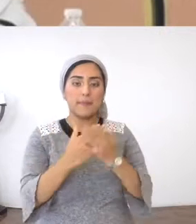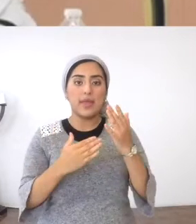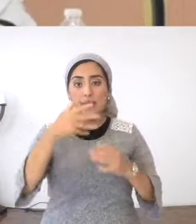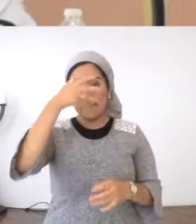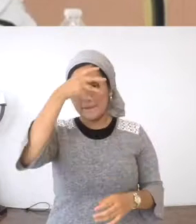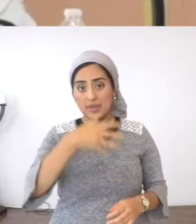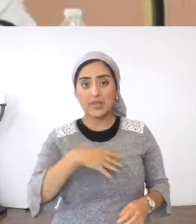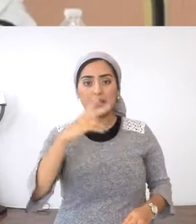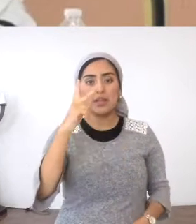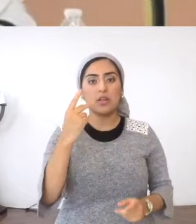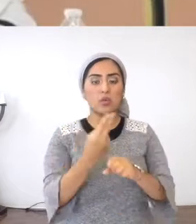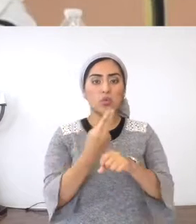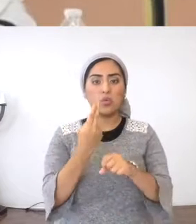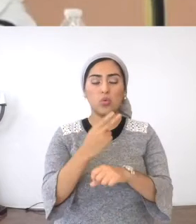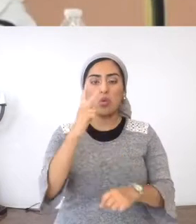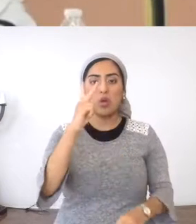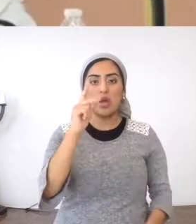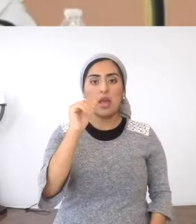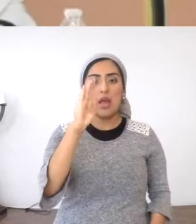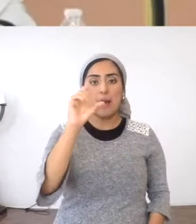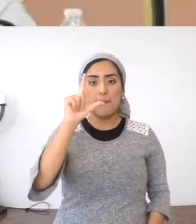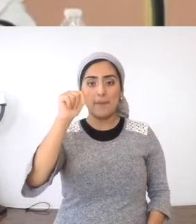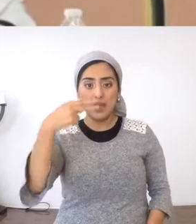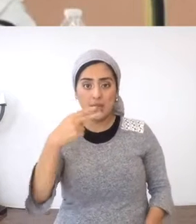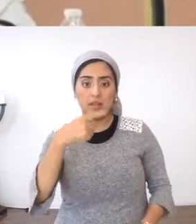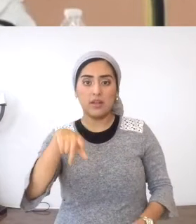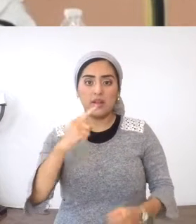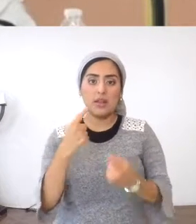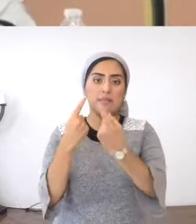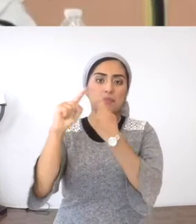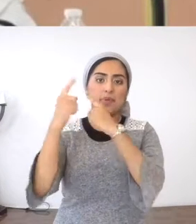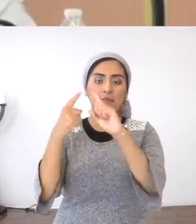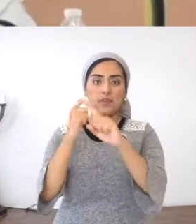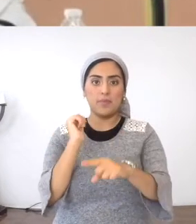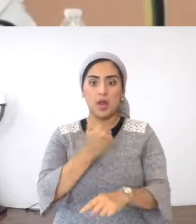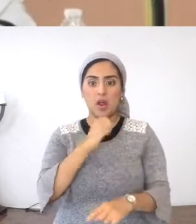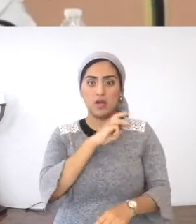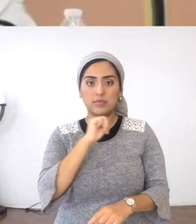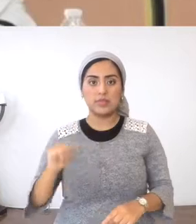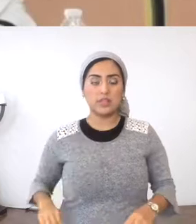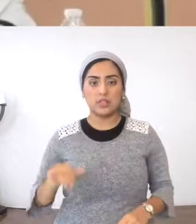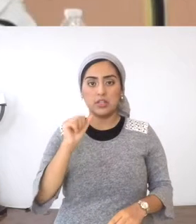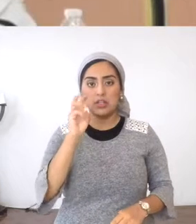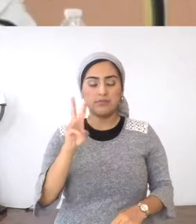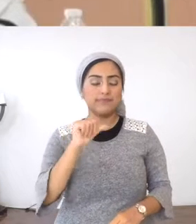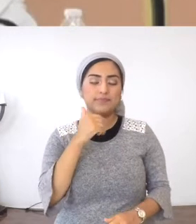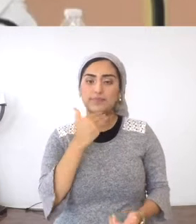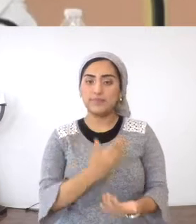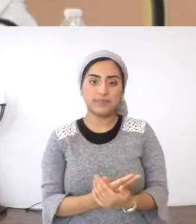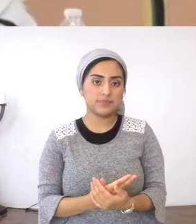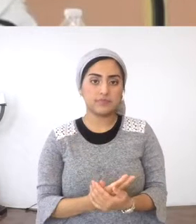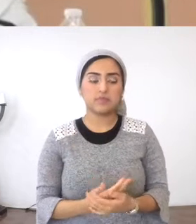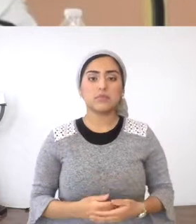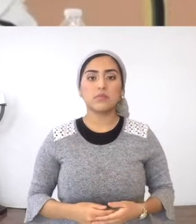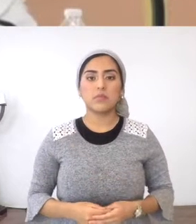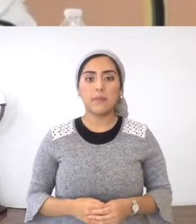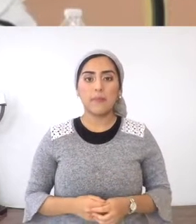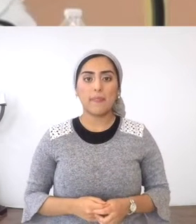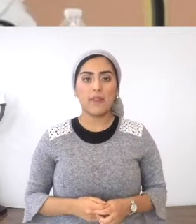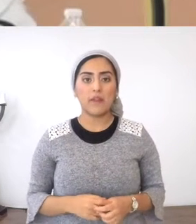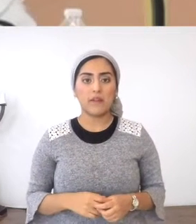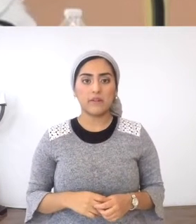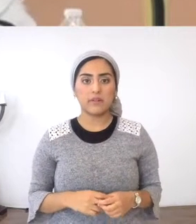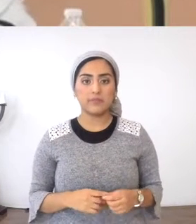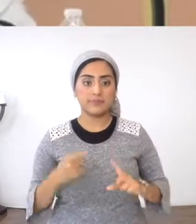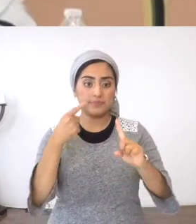Hecho por Cabalistas Que niegan A Yahshua Que hablan Pestes Grocerías De nuestro Mashiach Yahshua Etcétera Etcétera Entonces